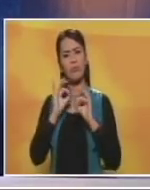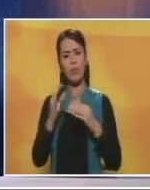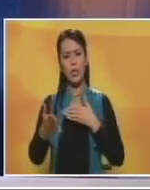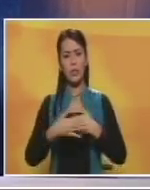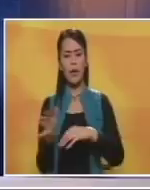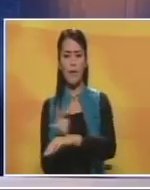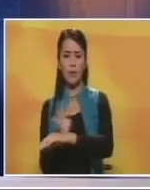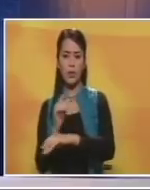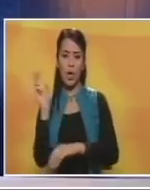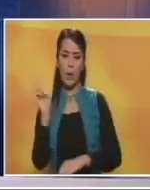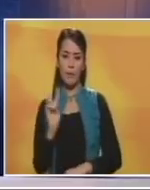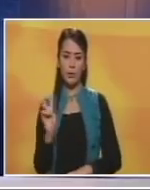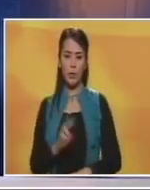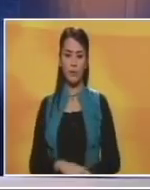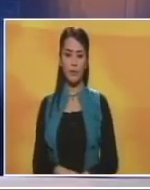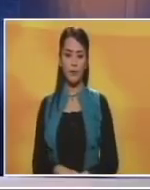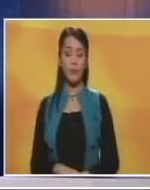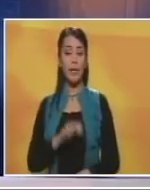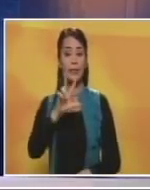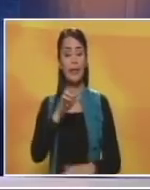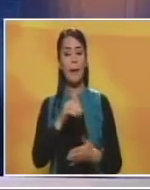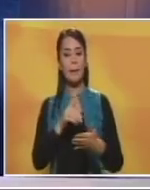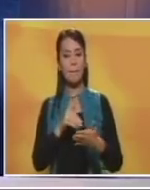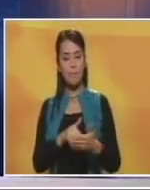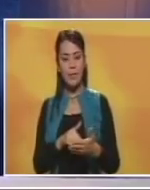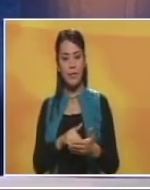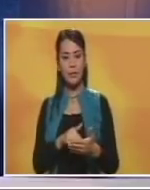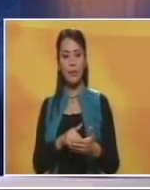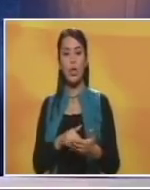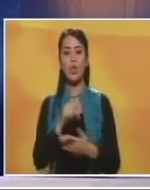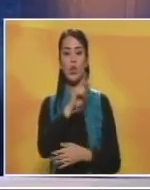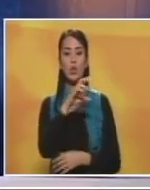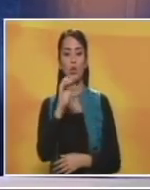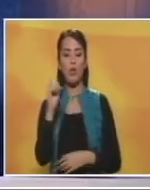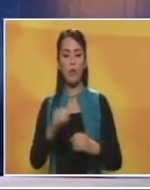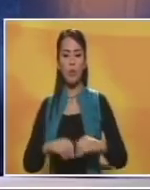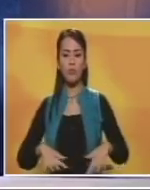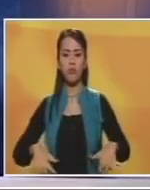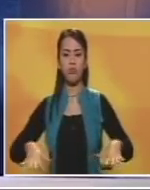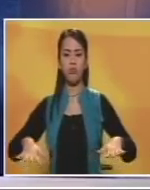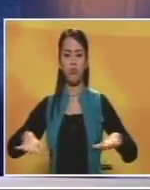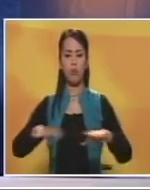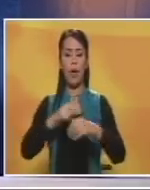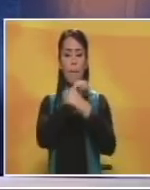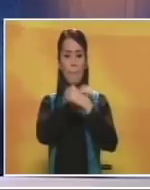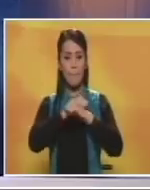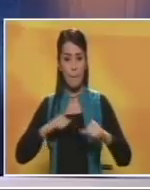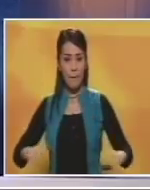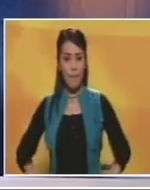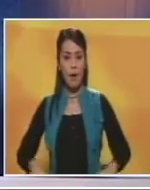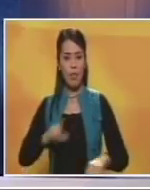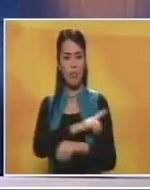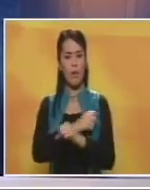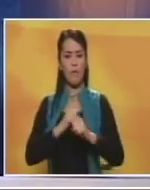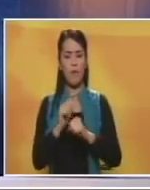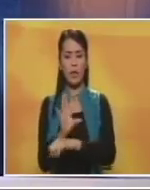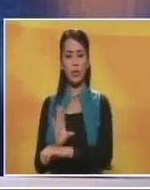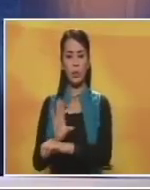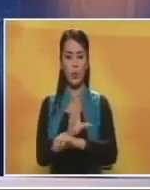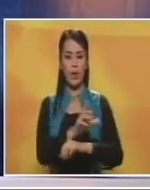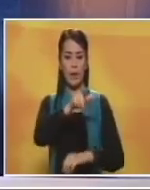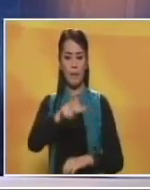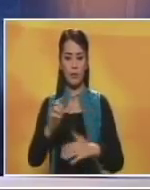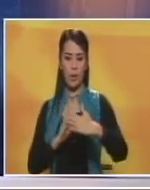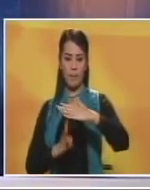la frontera con Venezuela. Unos 3.200 soldados del ejército fueron desplegados en la zona fronteriza para reforzar la seguridad de los